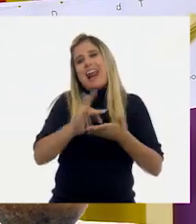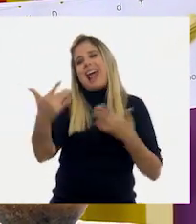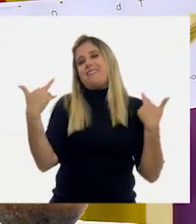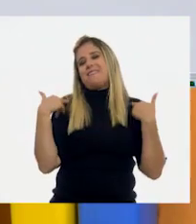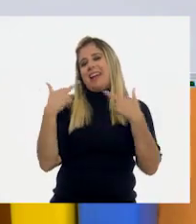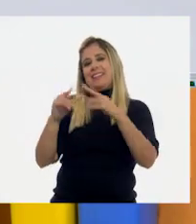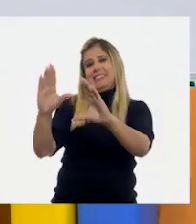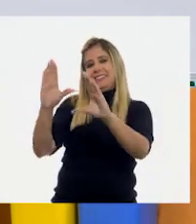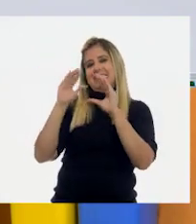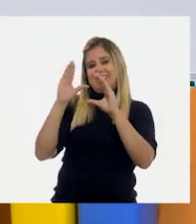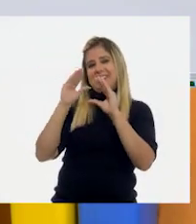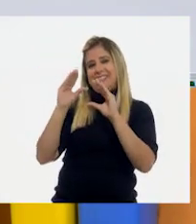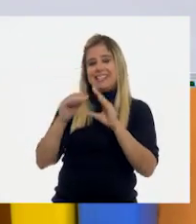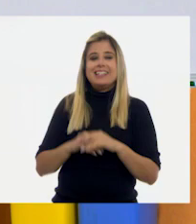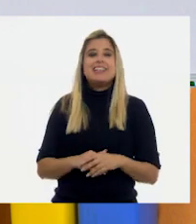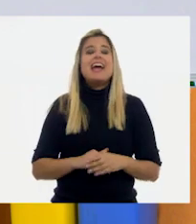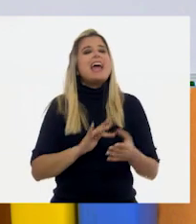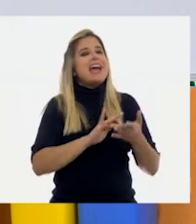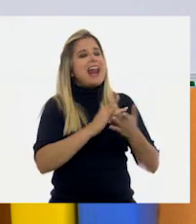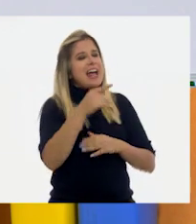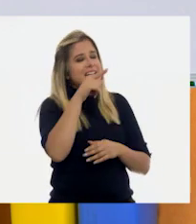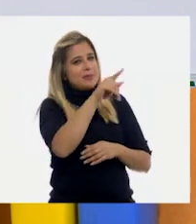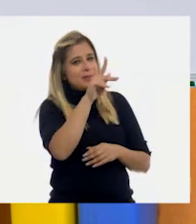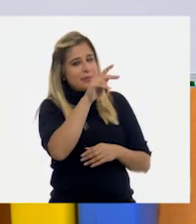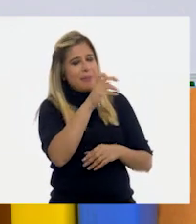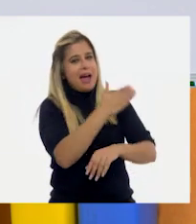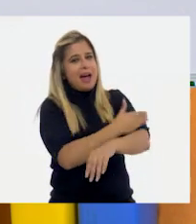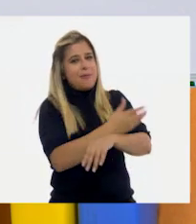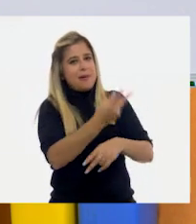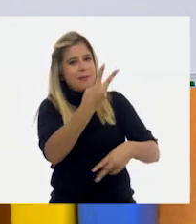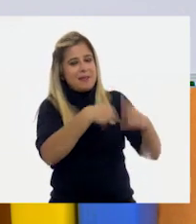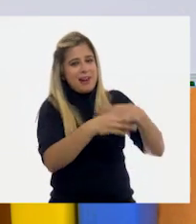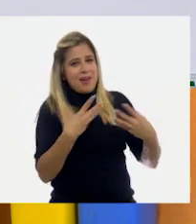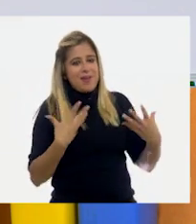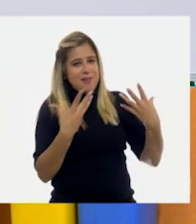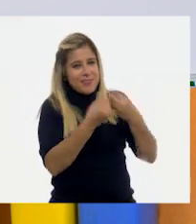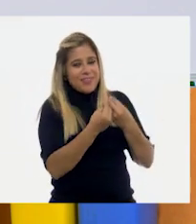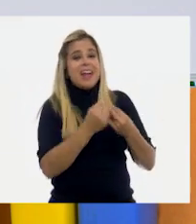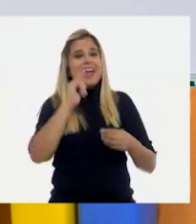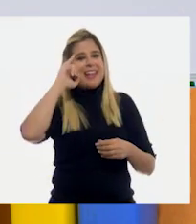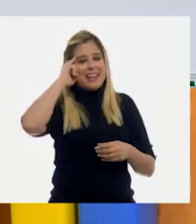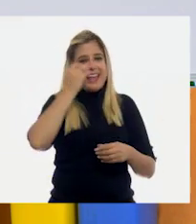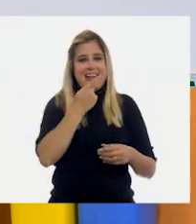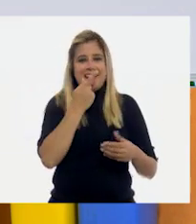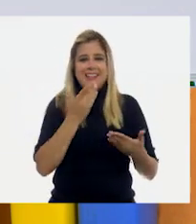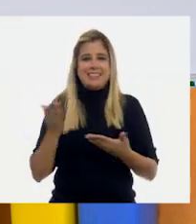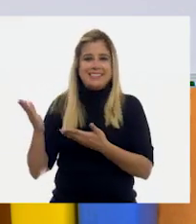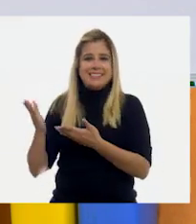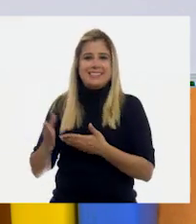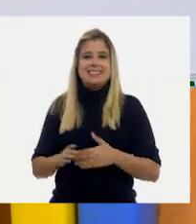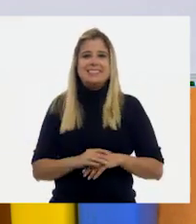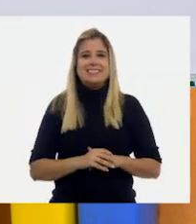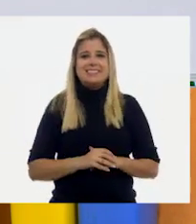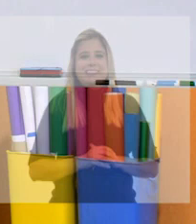maestra. Gracias a ti, Pepe, por acompañarnos. Kutabiner y Nundindaro, Ñaluli y Teluli.